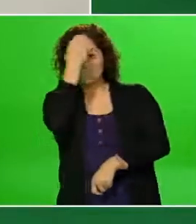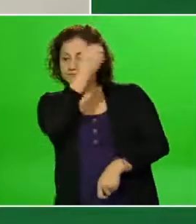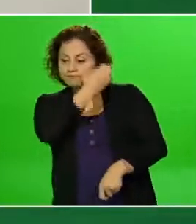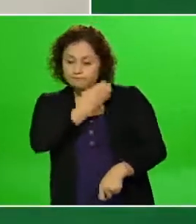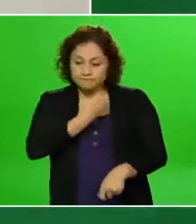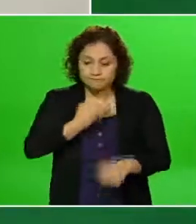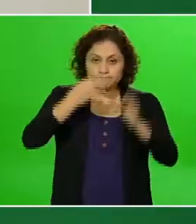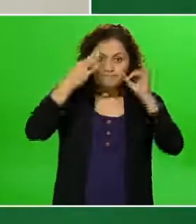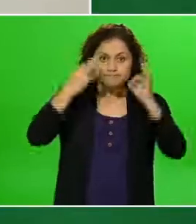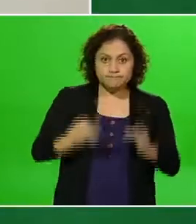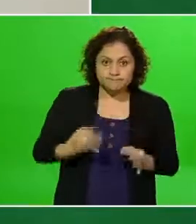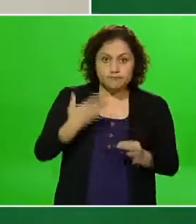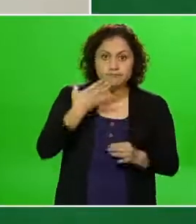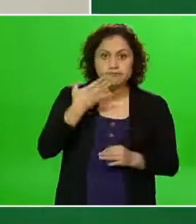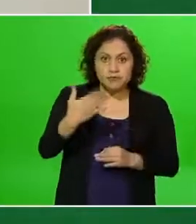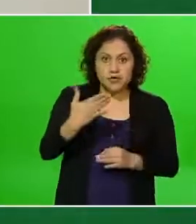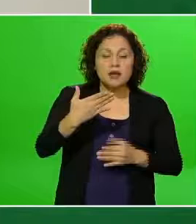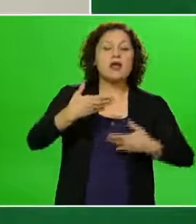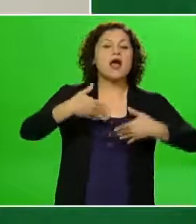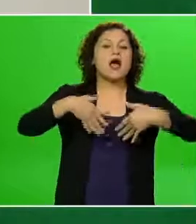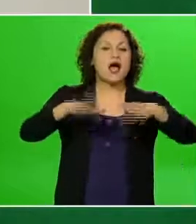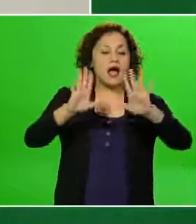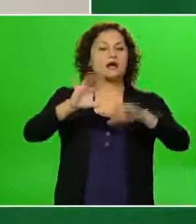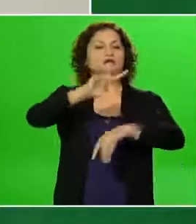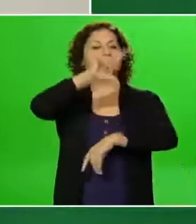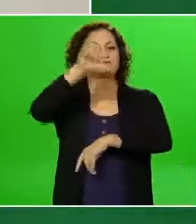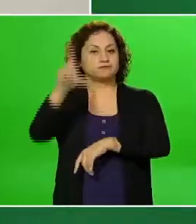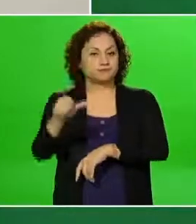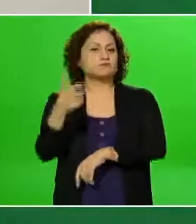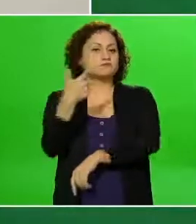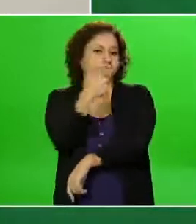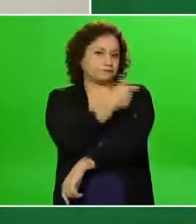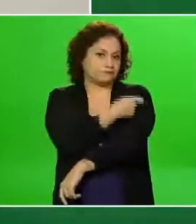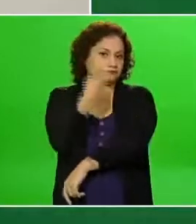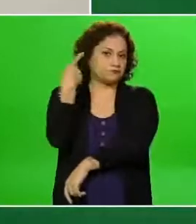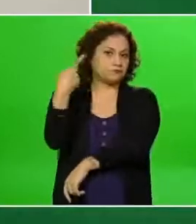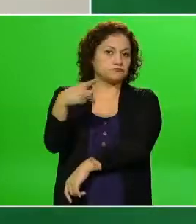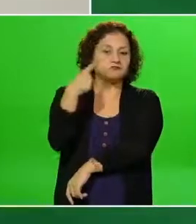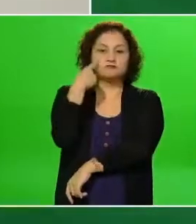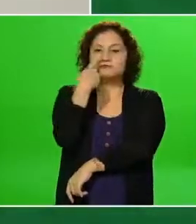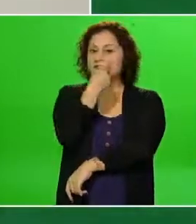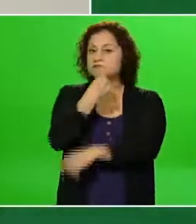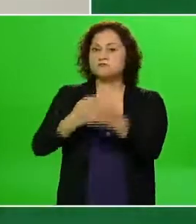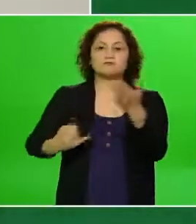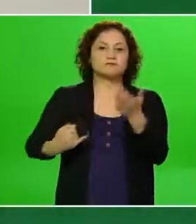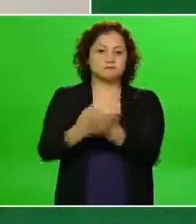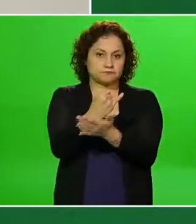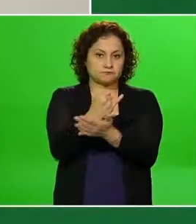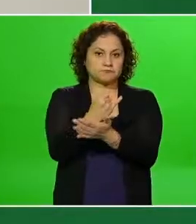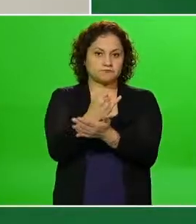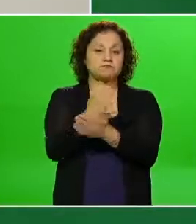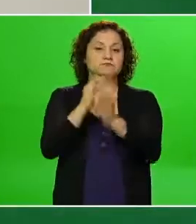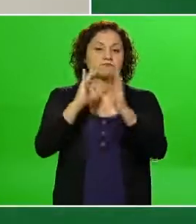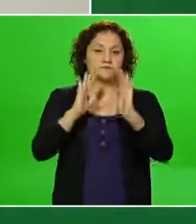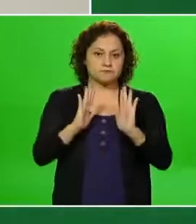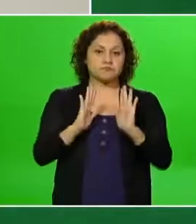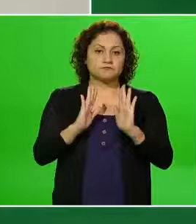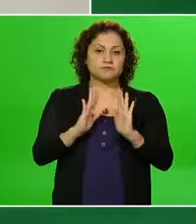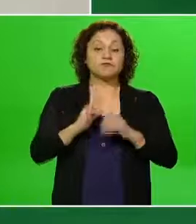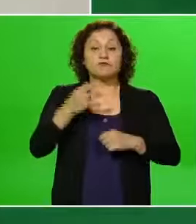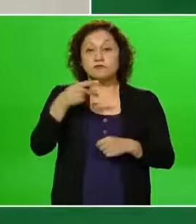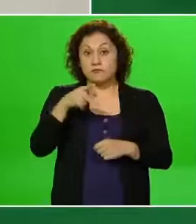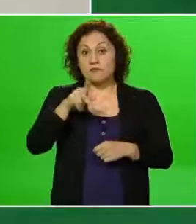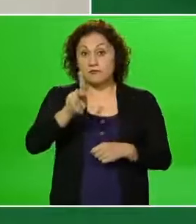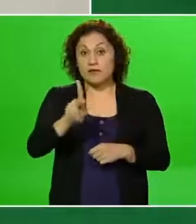salud y entonces de manera informada podía tomar la decisión de ser vacunada cuando